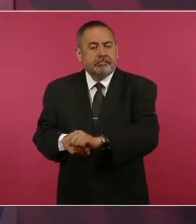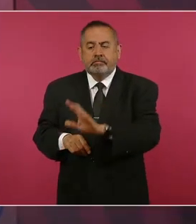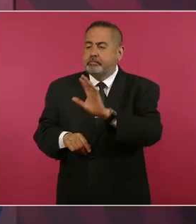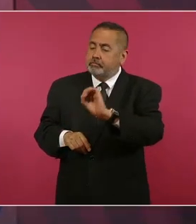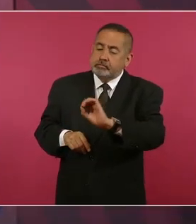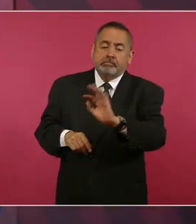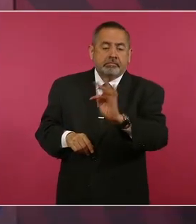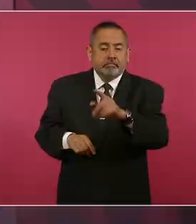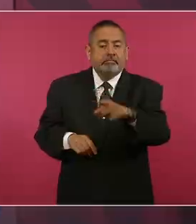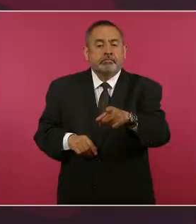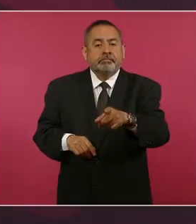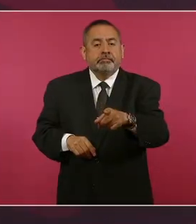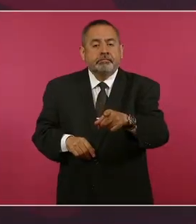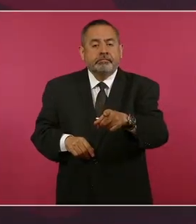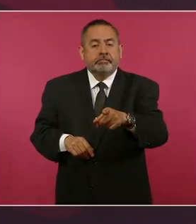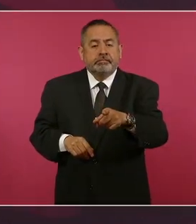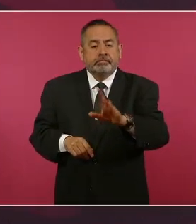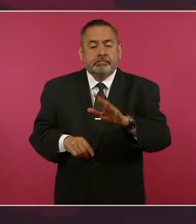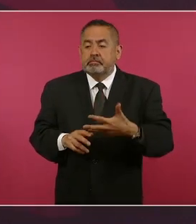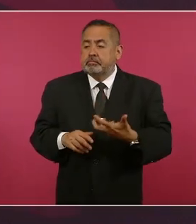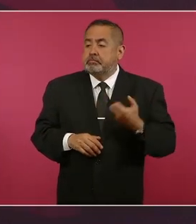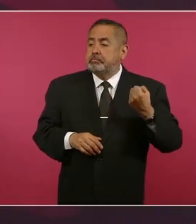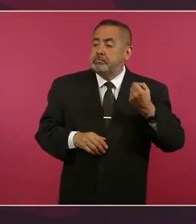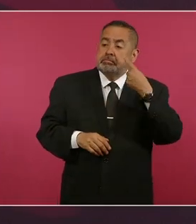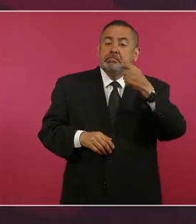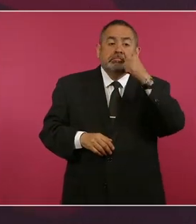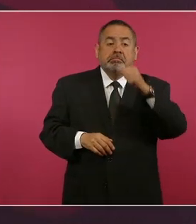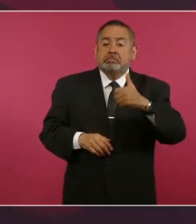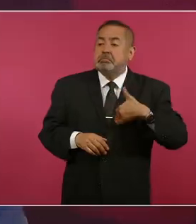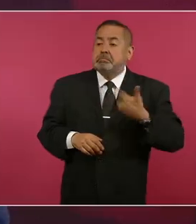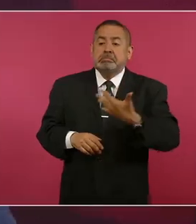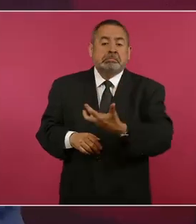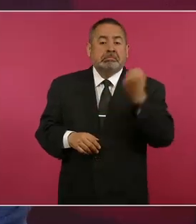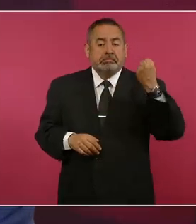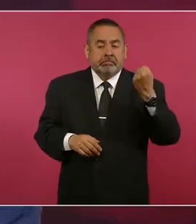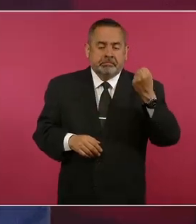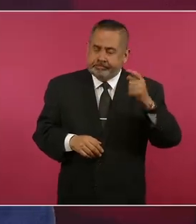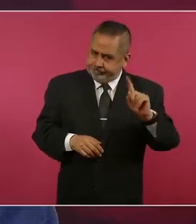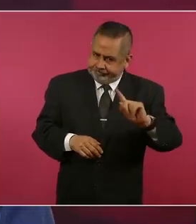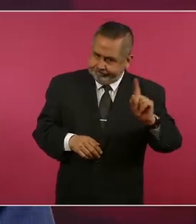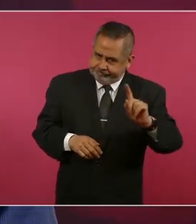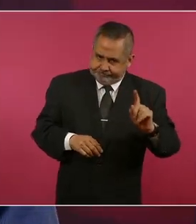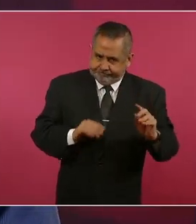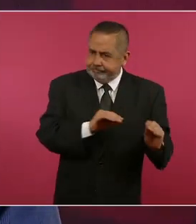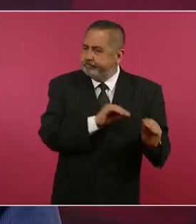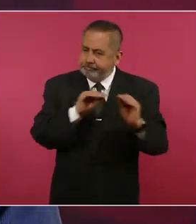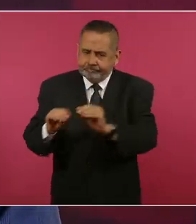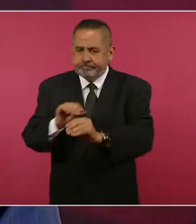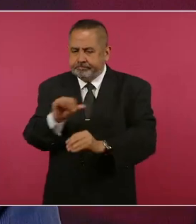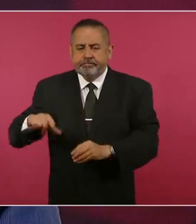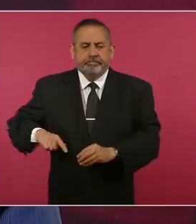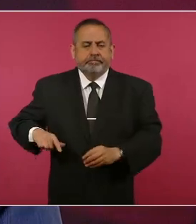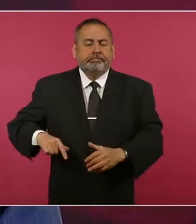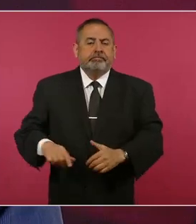puede quedarse en definitiva en las Afores.